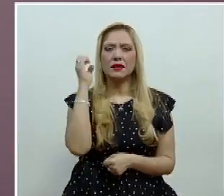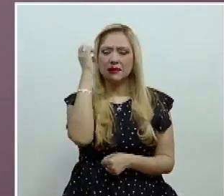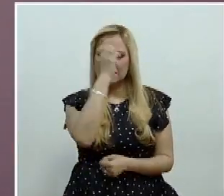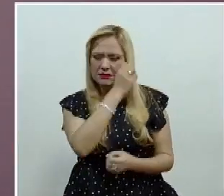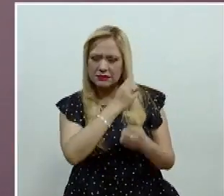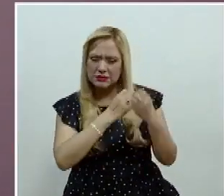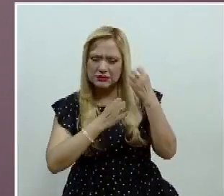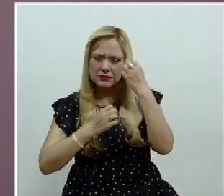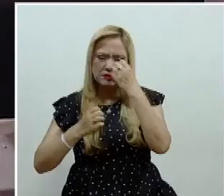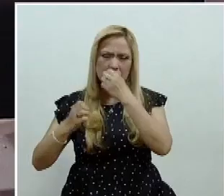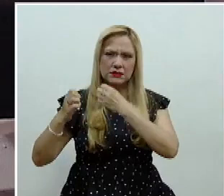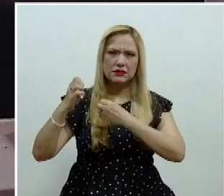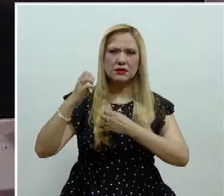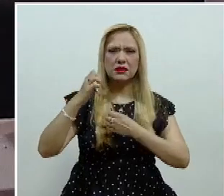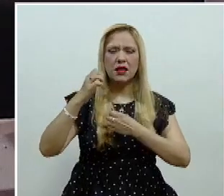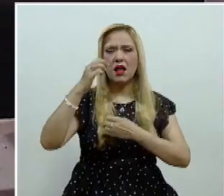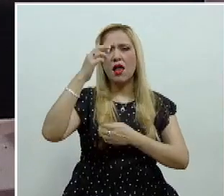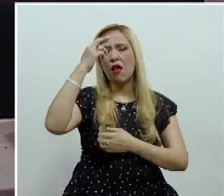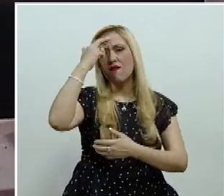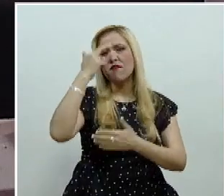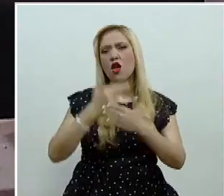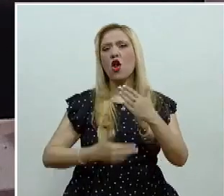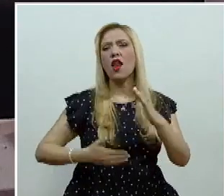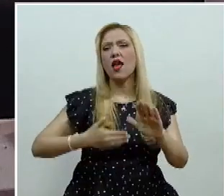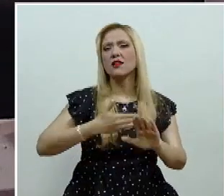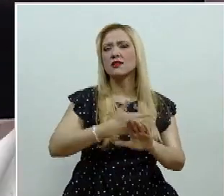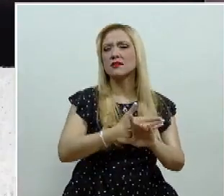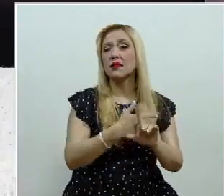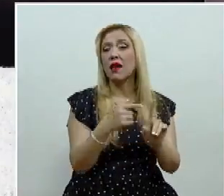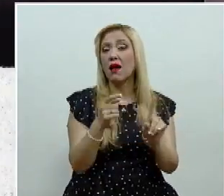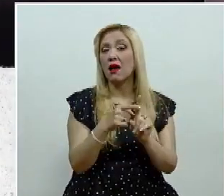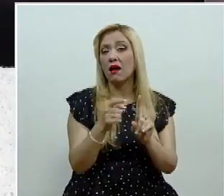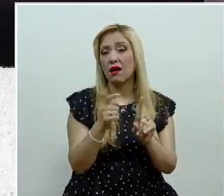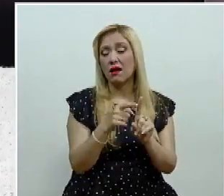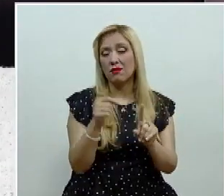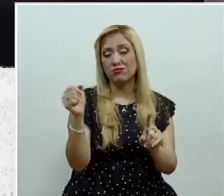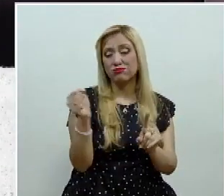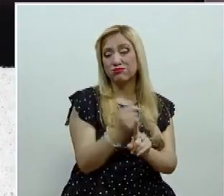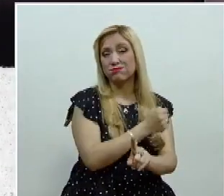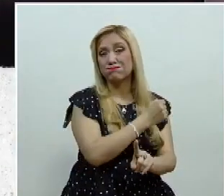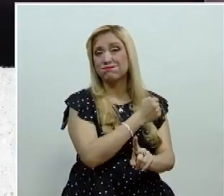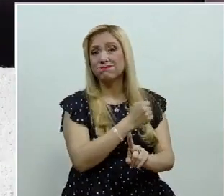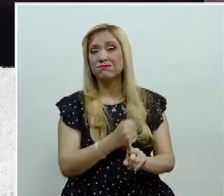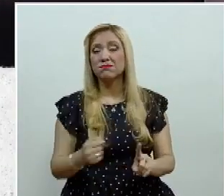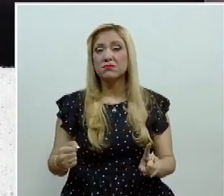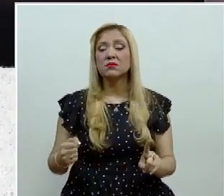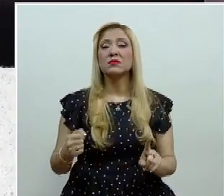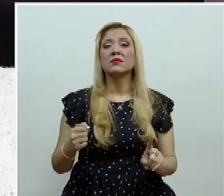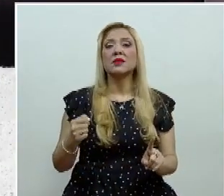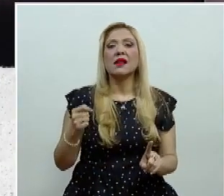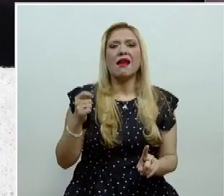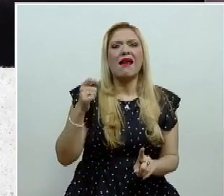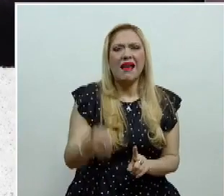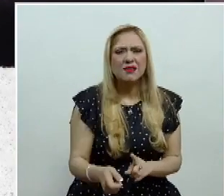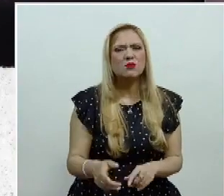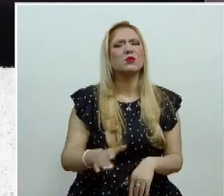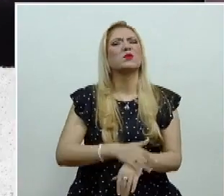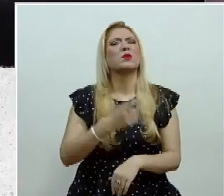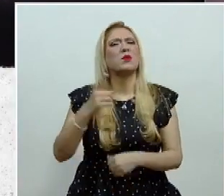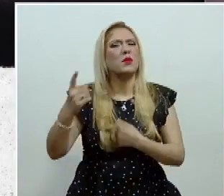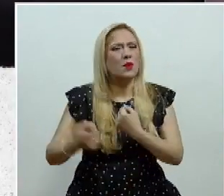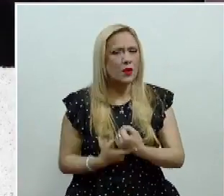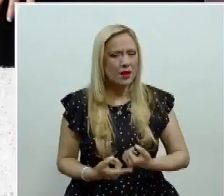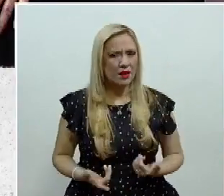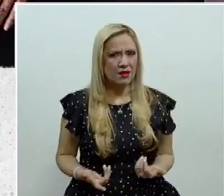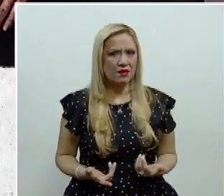analizar un tema de violencia y las cuestiones objetivas y subjetivas del hecho.